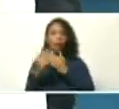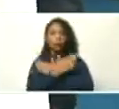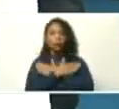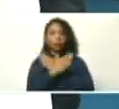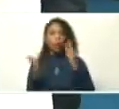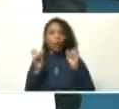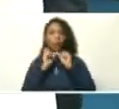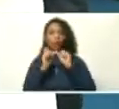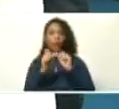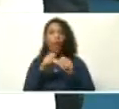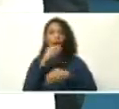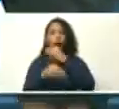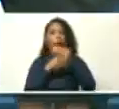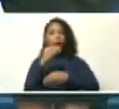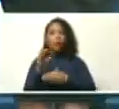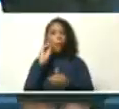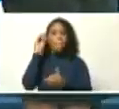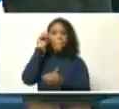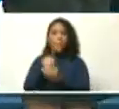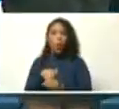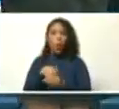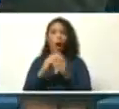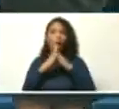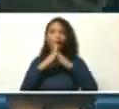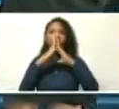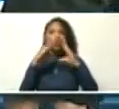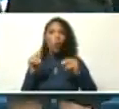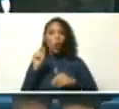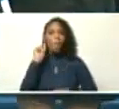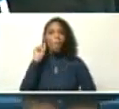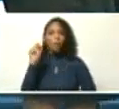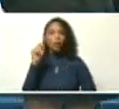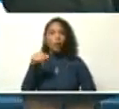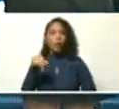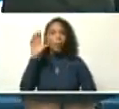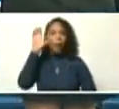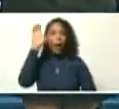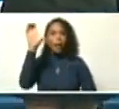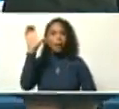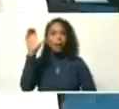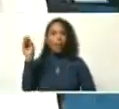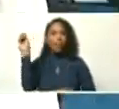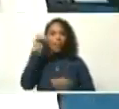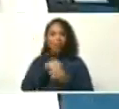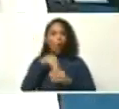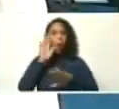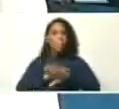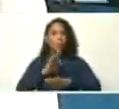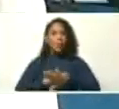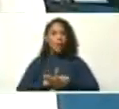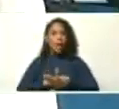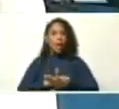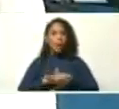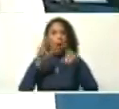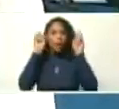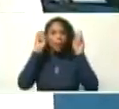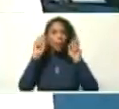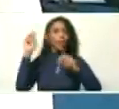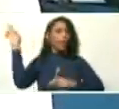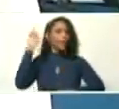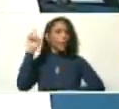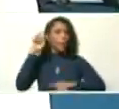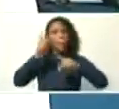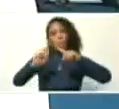en lo que ha sido también la penetración a todos los puntos del país dentro de lo que ha sido el espectro radioeléctrico,